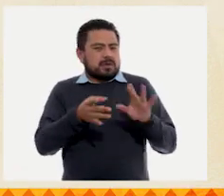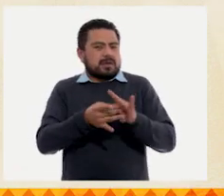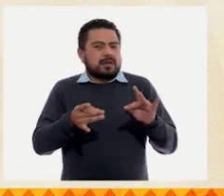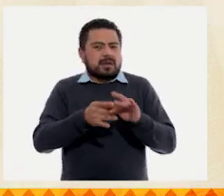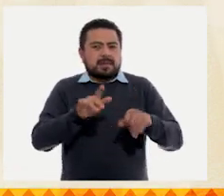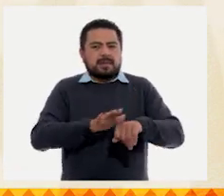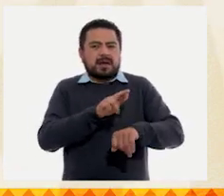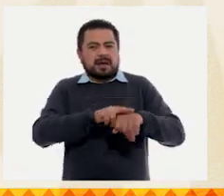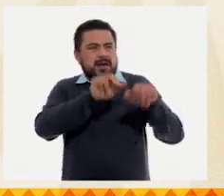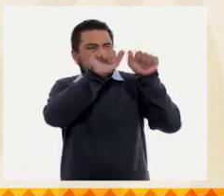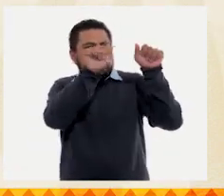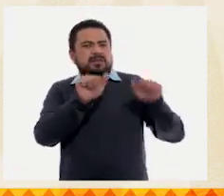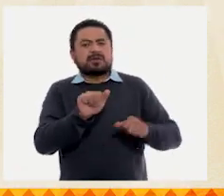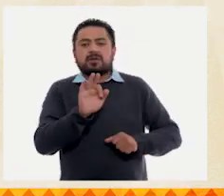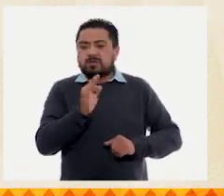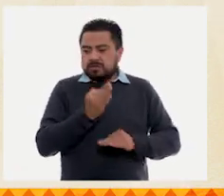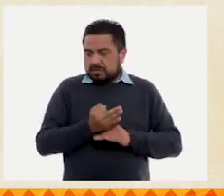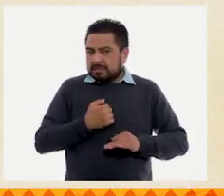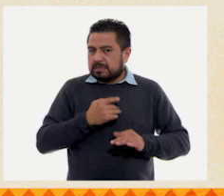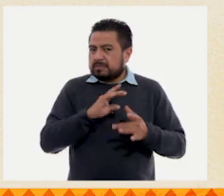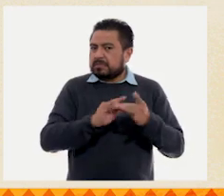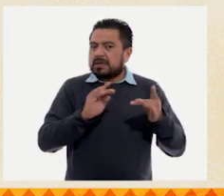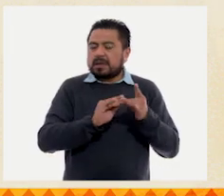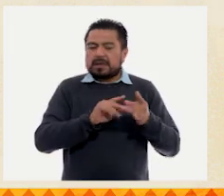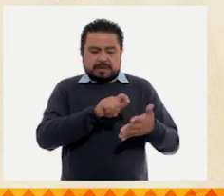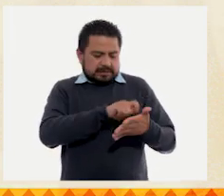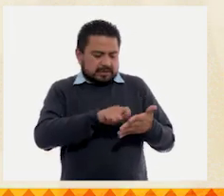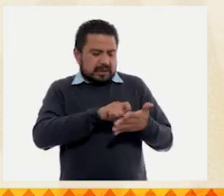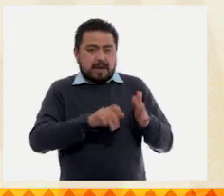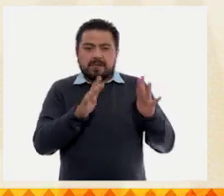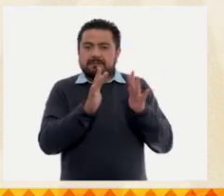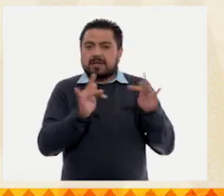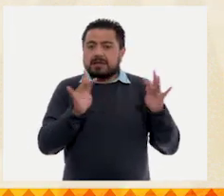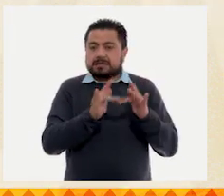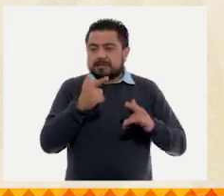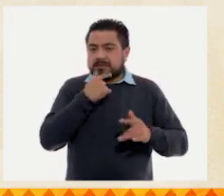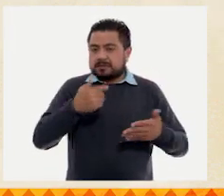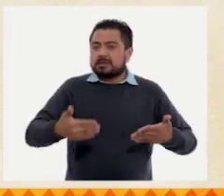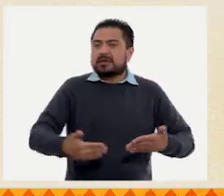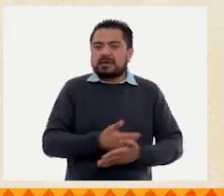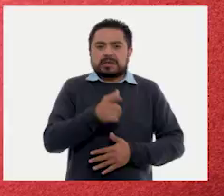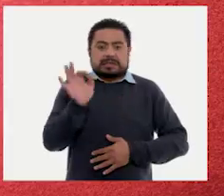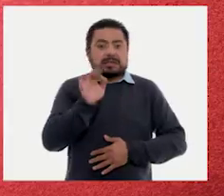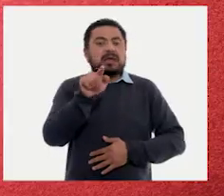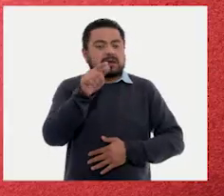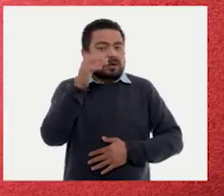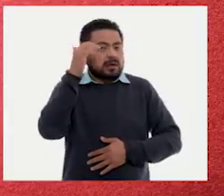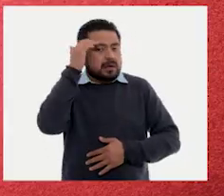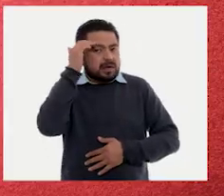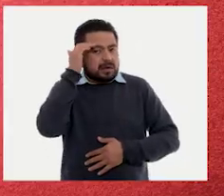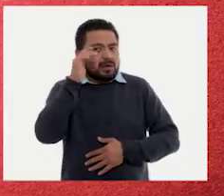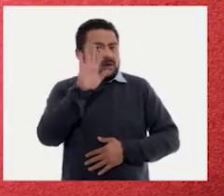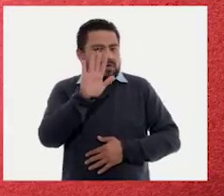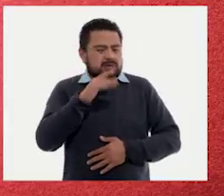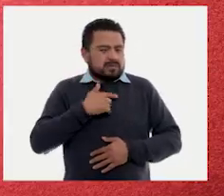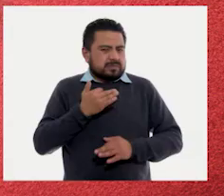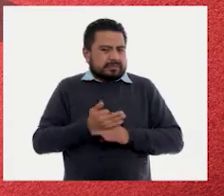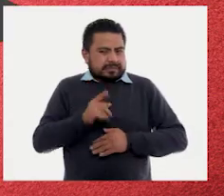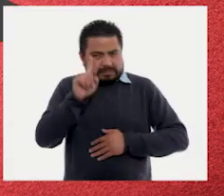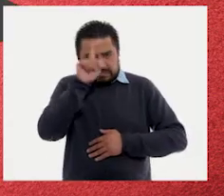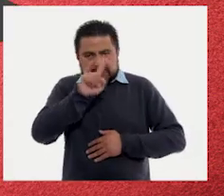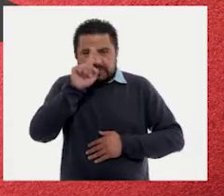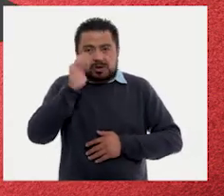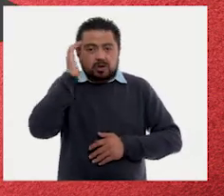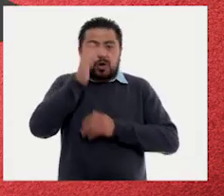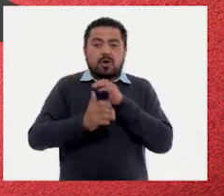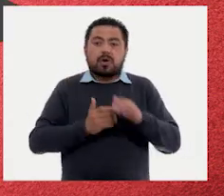grandes artistas, quiero platicarles de un escritor francés que tal vez ya conocen. Ahí les va una pista. Su